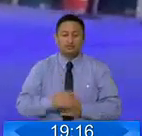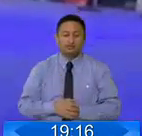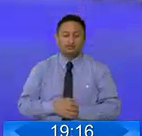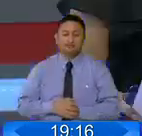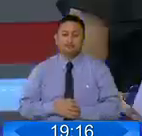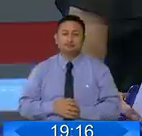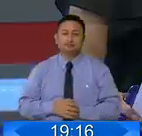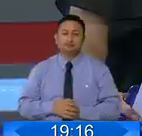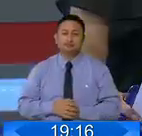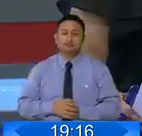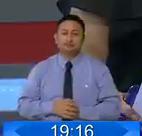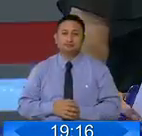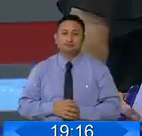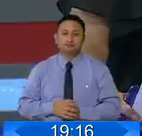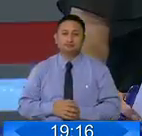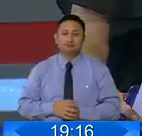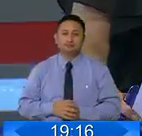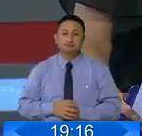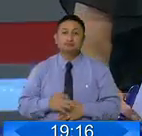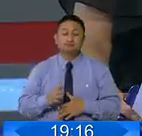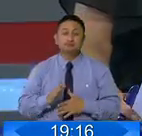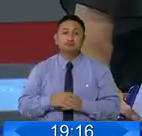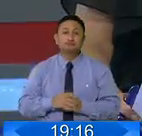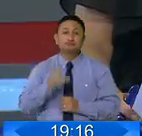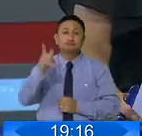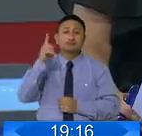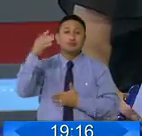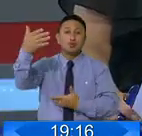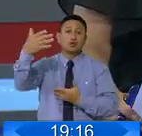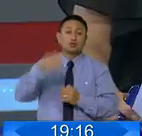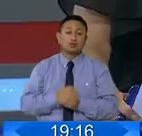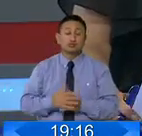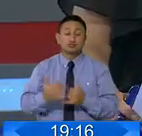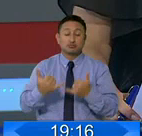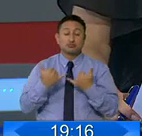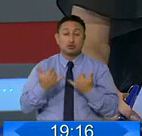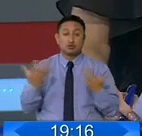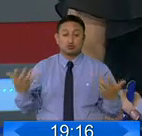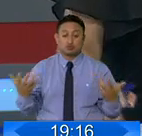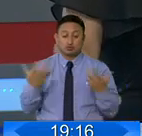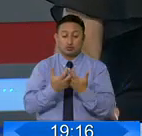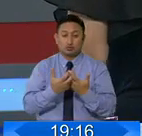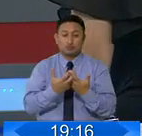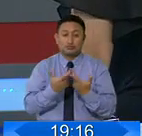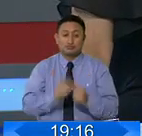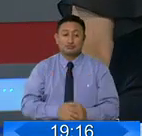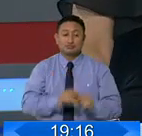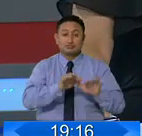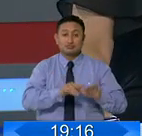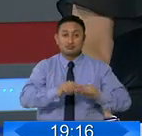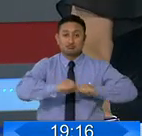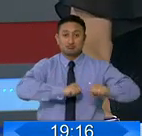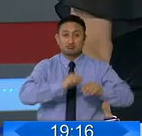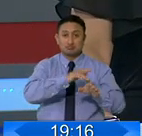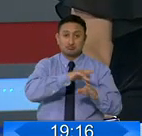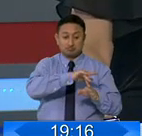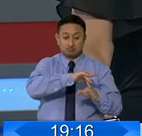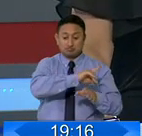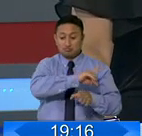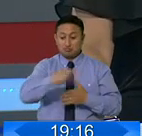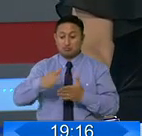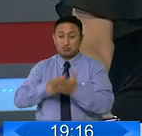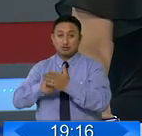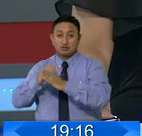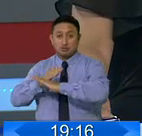Orbe. Actores políticos reiteran que no es oportuno la fusión de la Secretaría de Gestión de Riesgos con el Ministerio